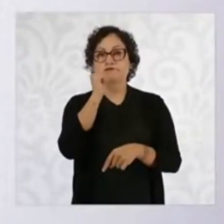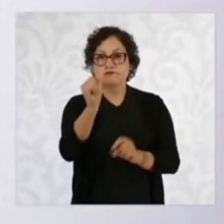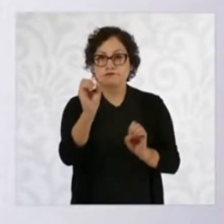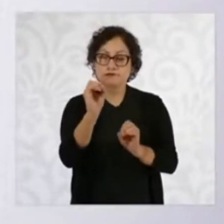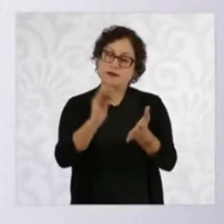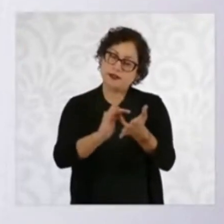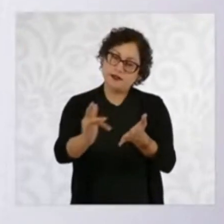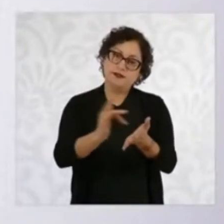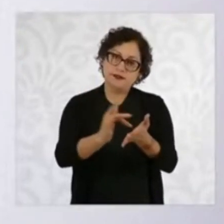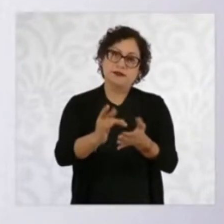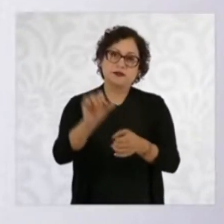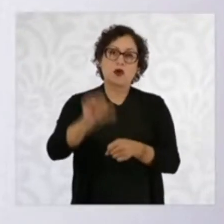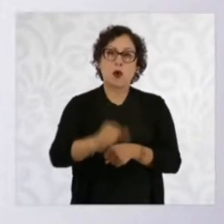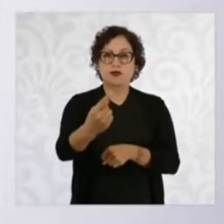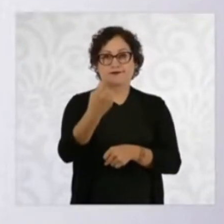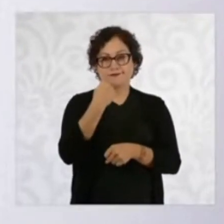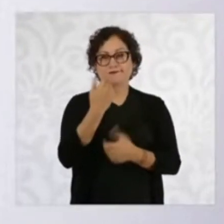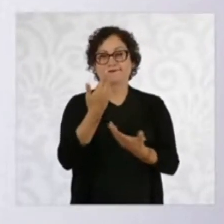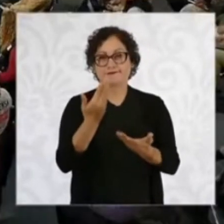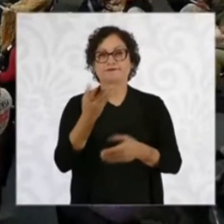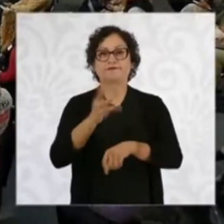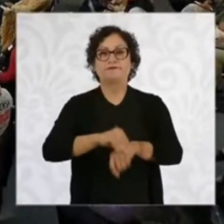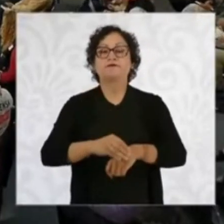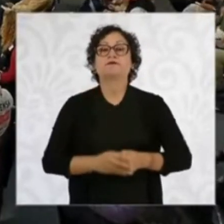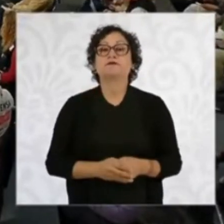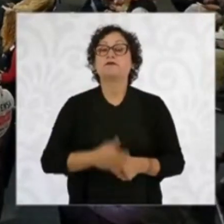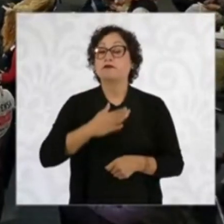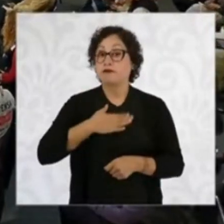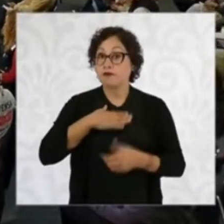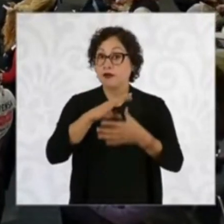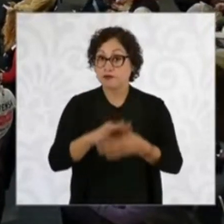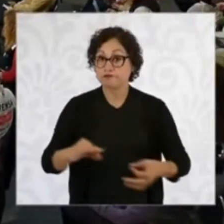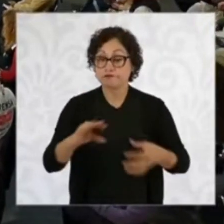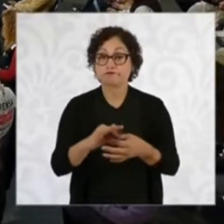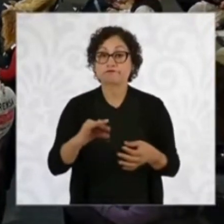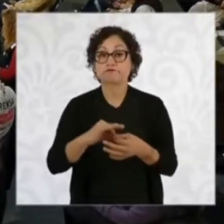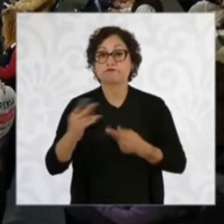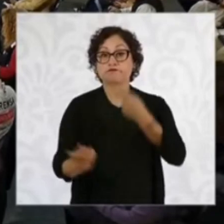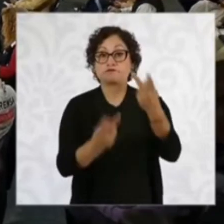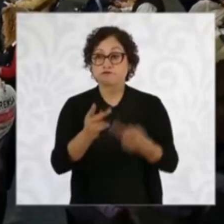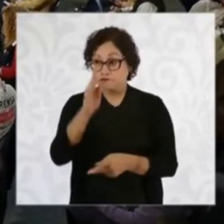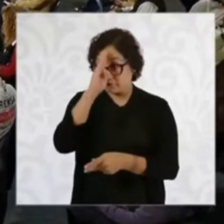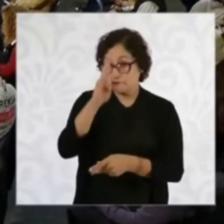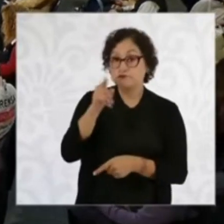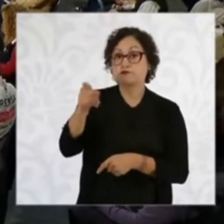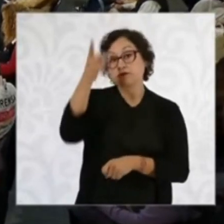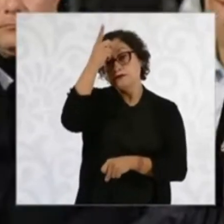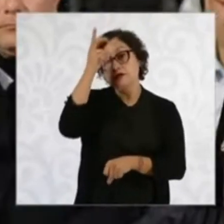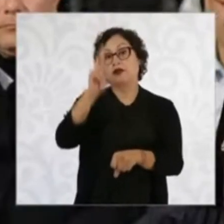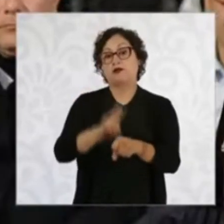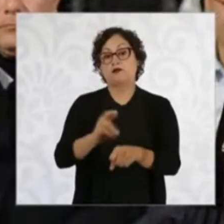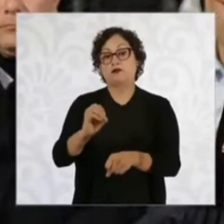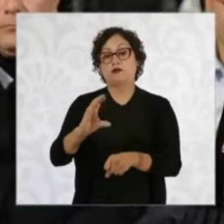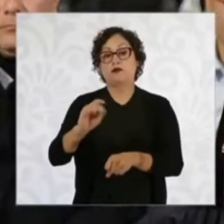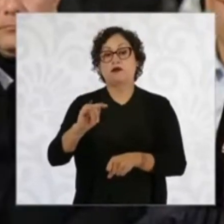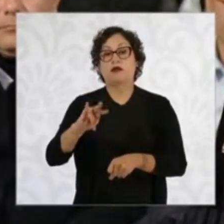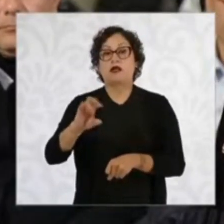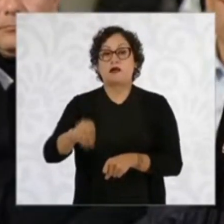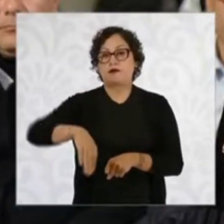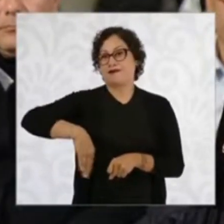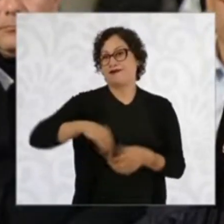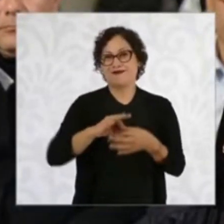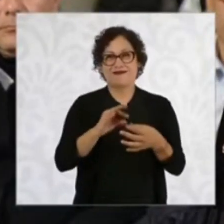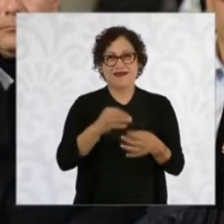me haya dado la palabra. Estas siguientes preguntas es para el director del Infonavit, Octavio Oropesa, con respecto a lo que acaba